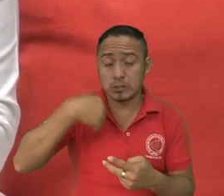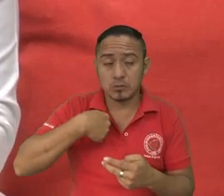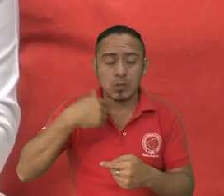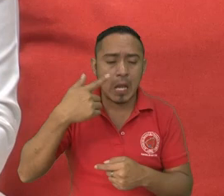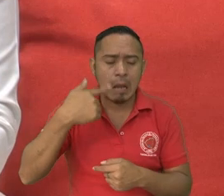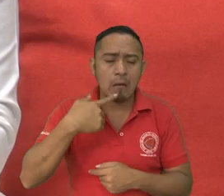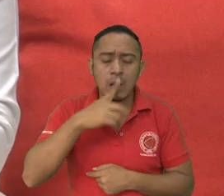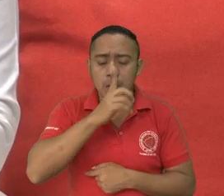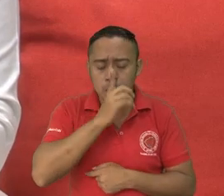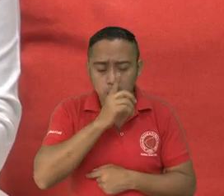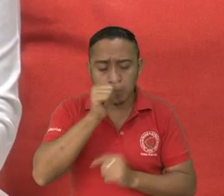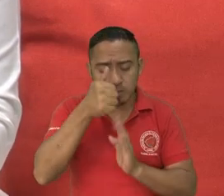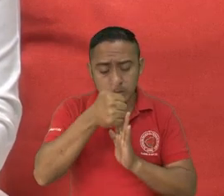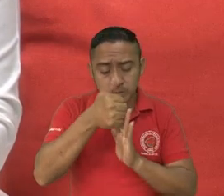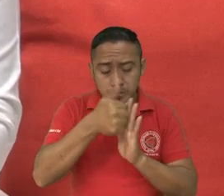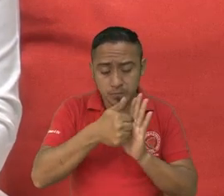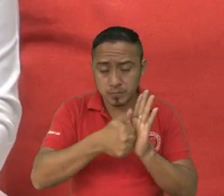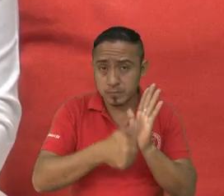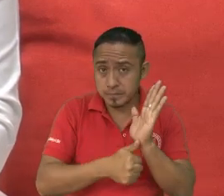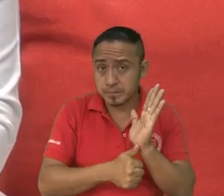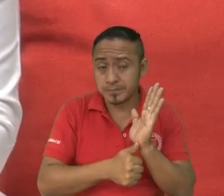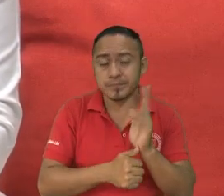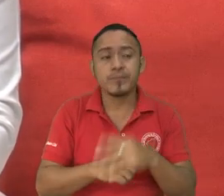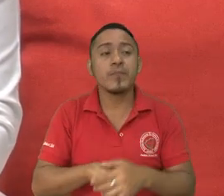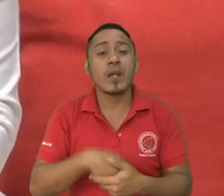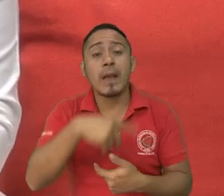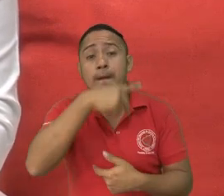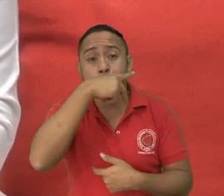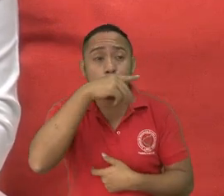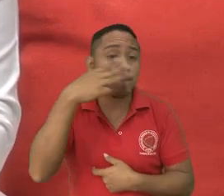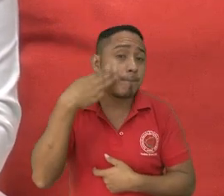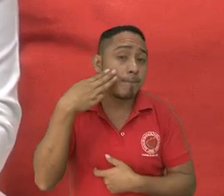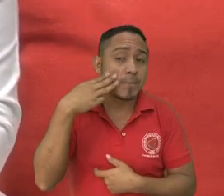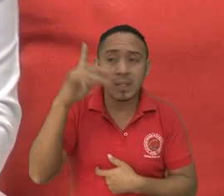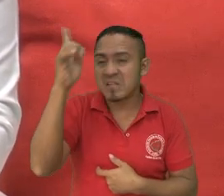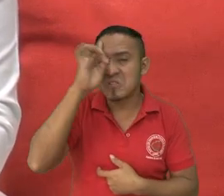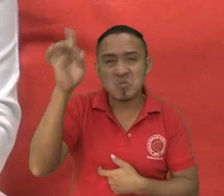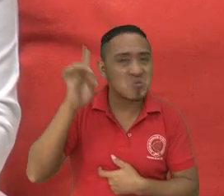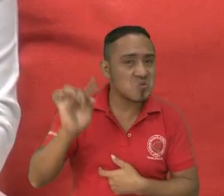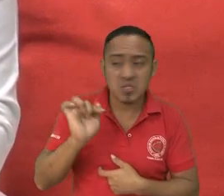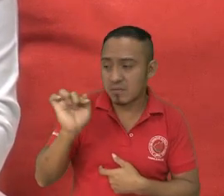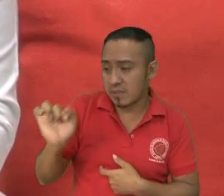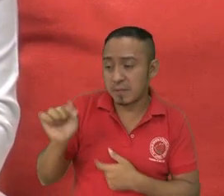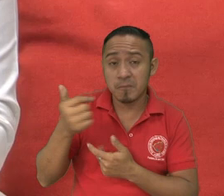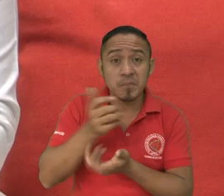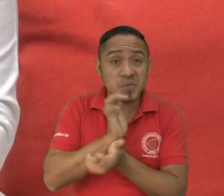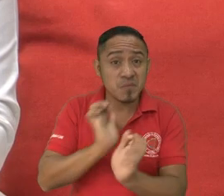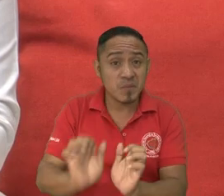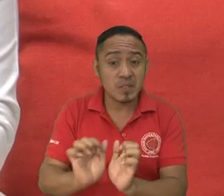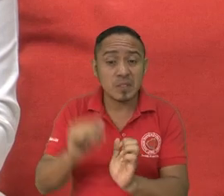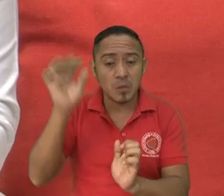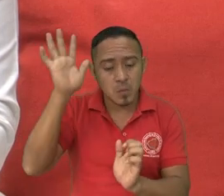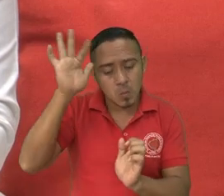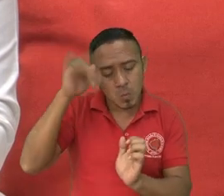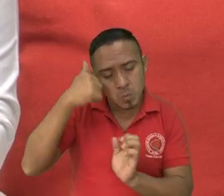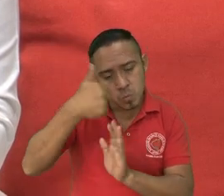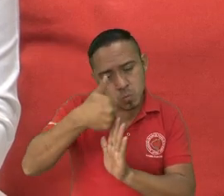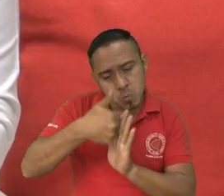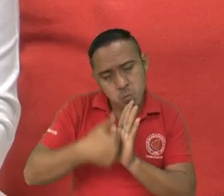la autoestima. Y muchos padres no se dan cuenta cuando los niños entran en una etapa de